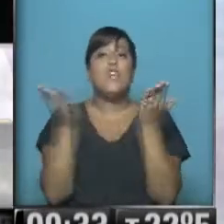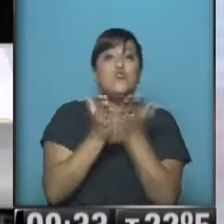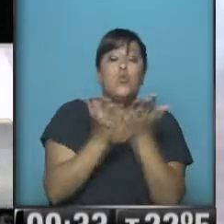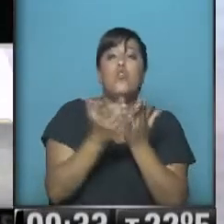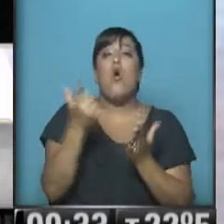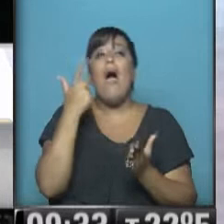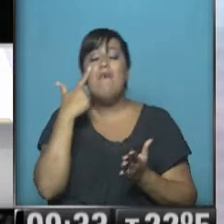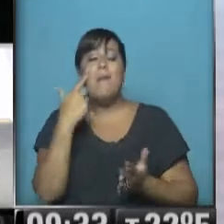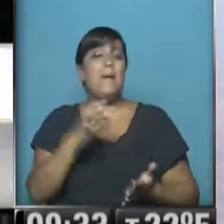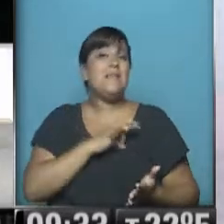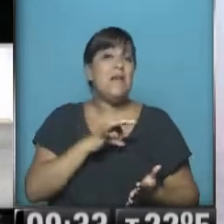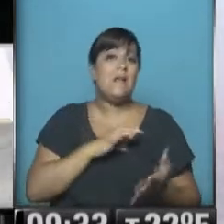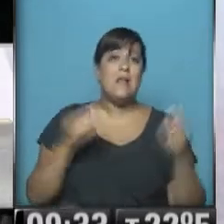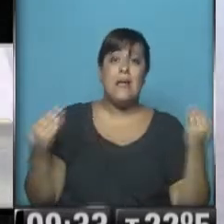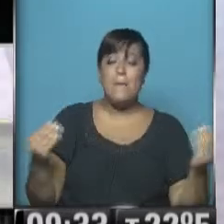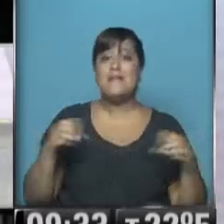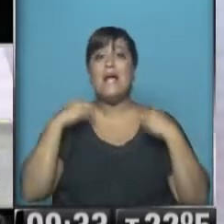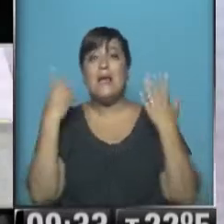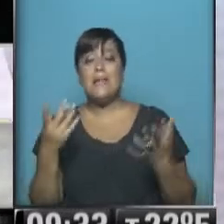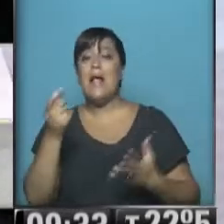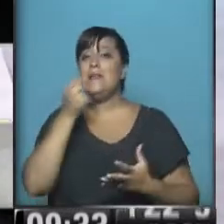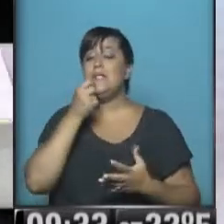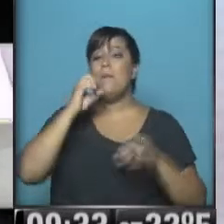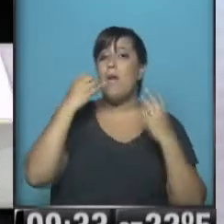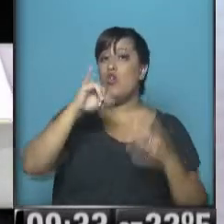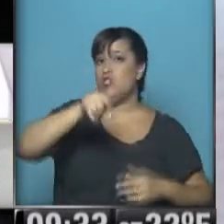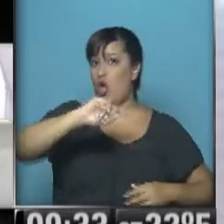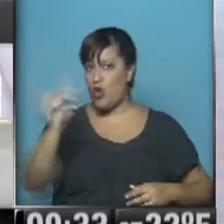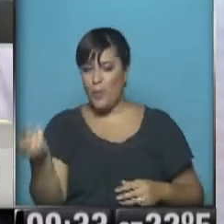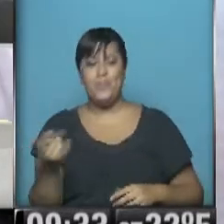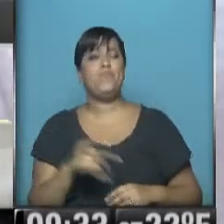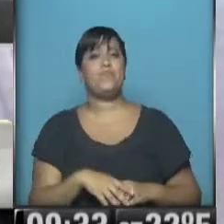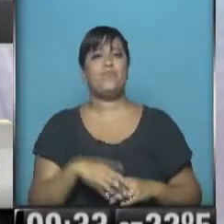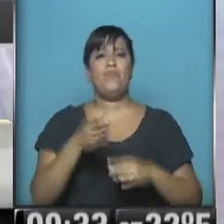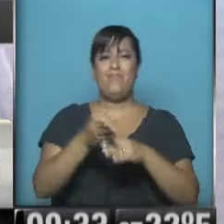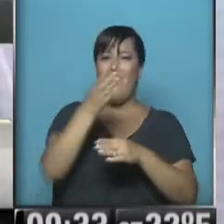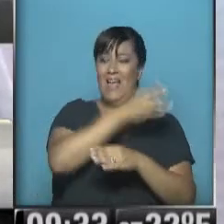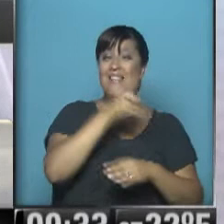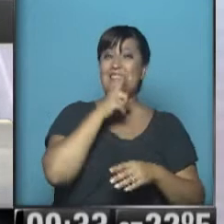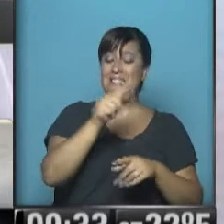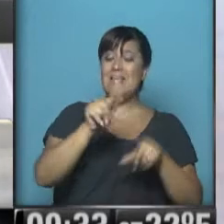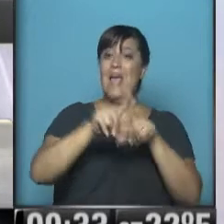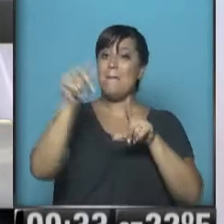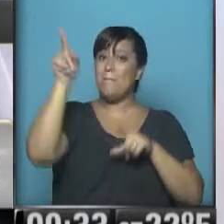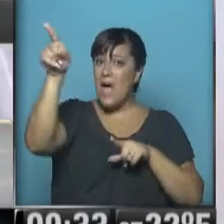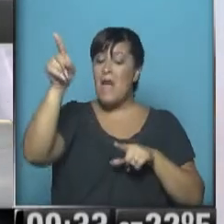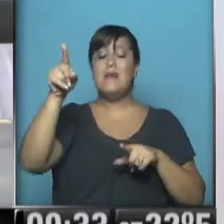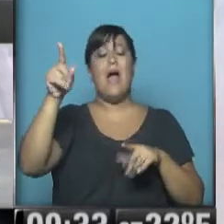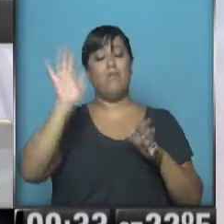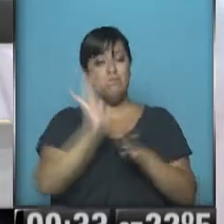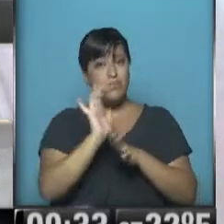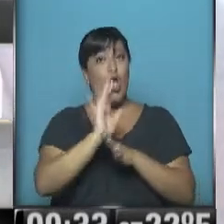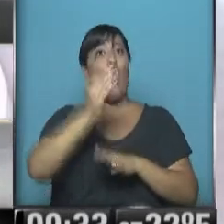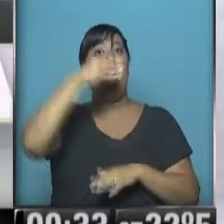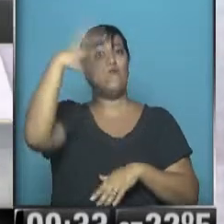que si tiene mejorías o no. Agustina, en las últimas horas indicó que tu hermana, por lo menos de manera oficial, a través de